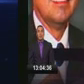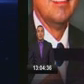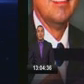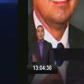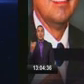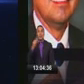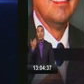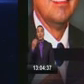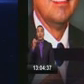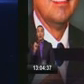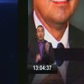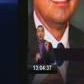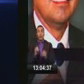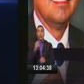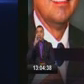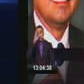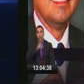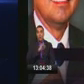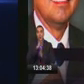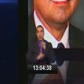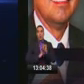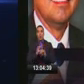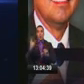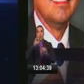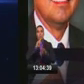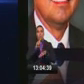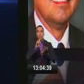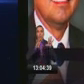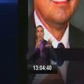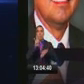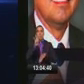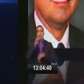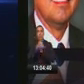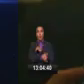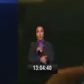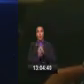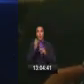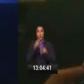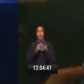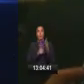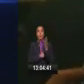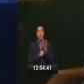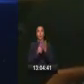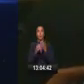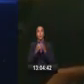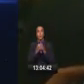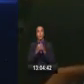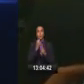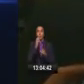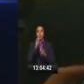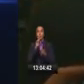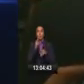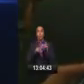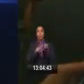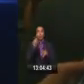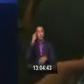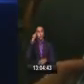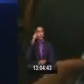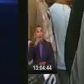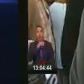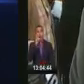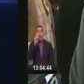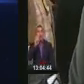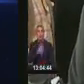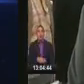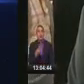Desde el pasado 15 de octubre, la Interpol busca en 194 países al exministro de Transporte y Obras Públicas del gobierno de